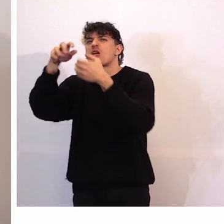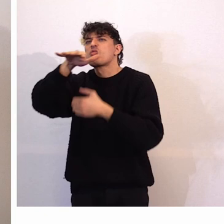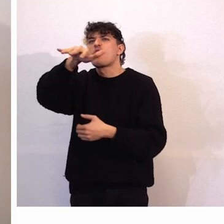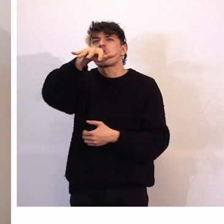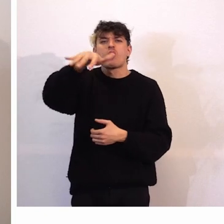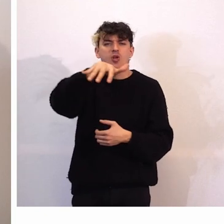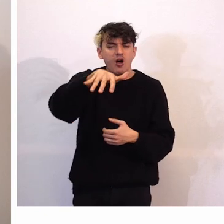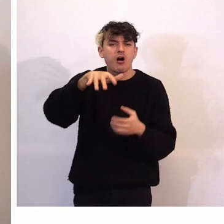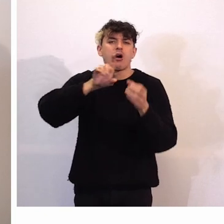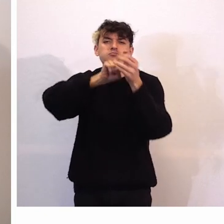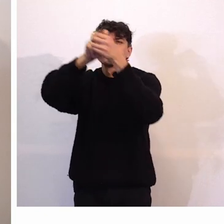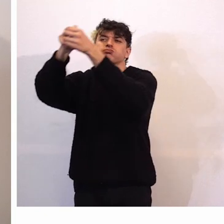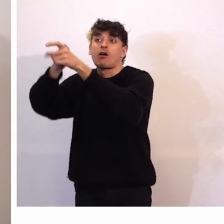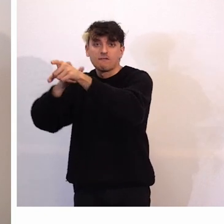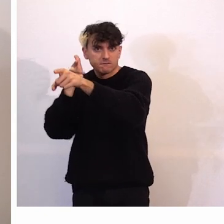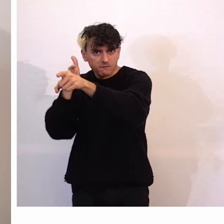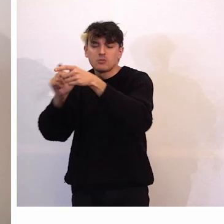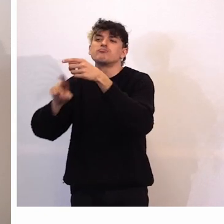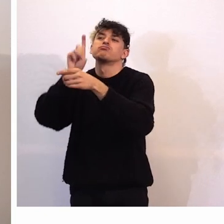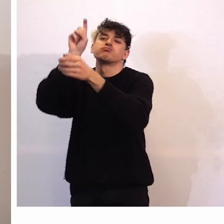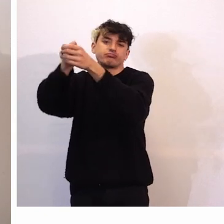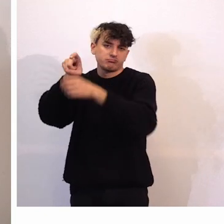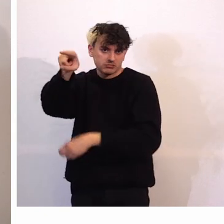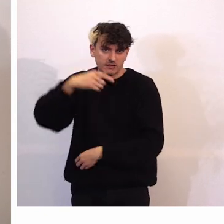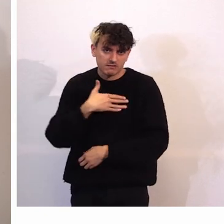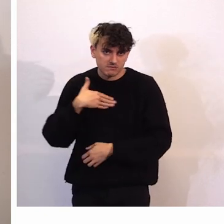que tenemos derecho a participar.